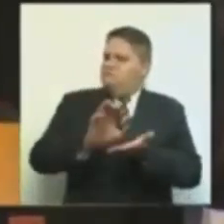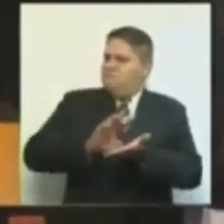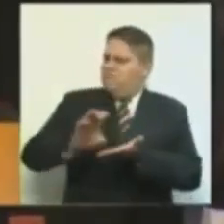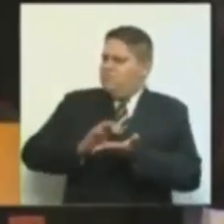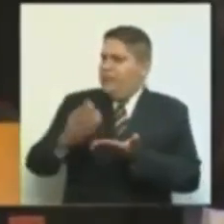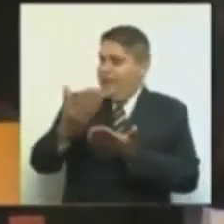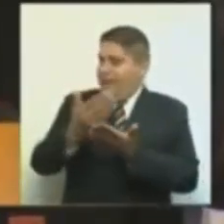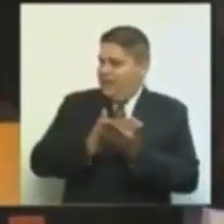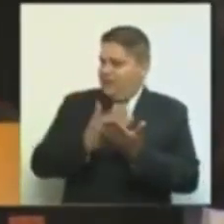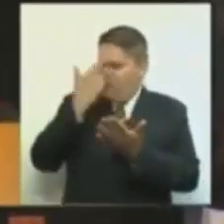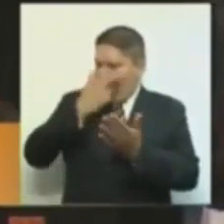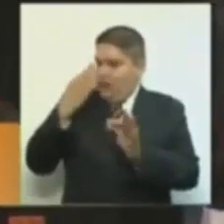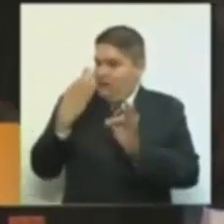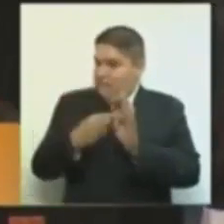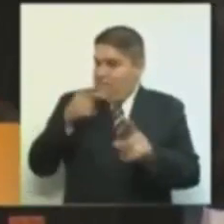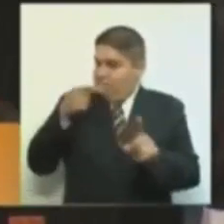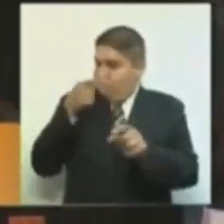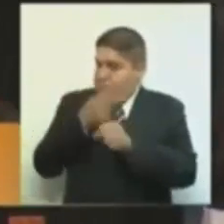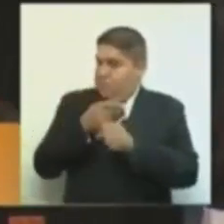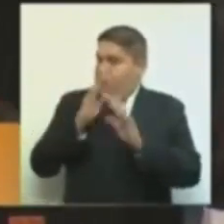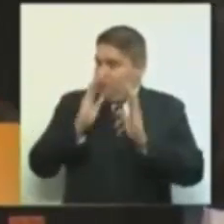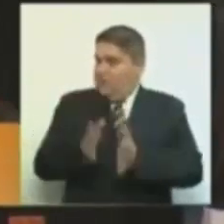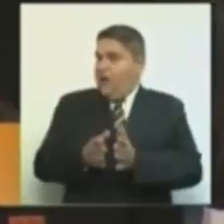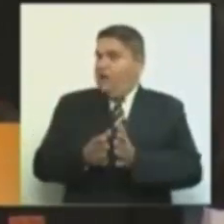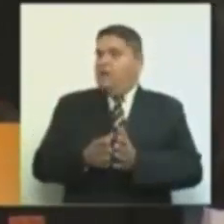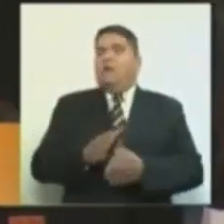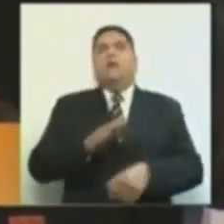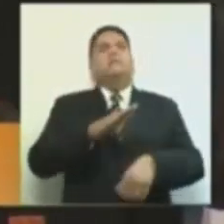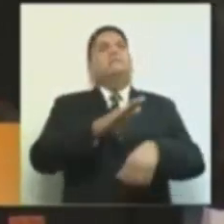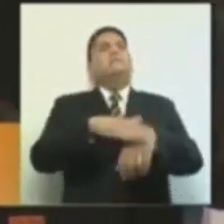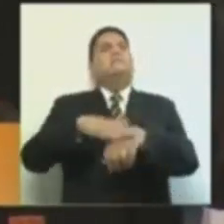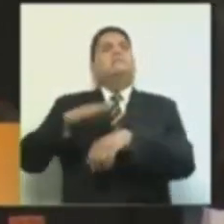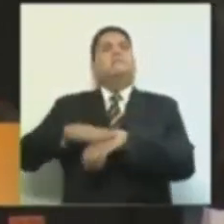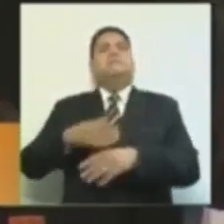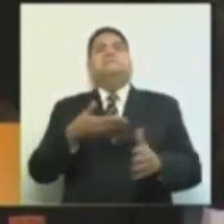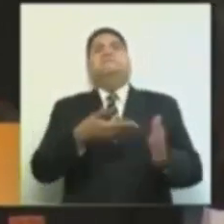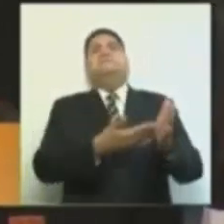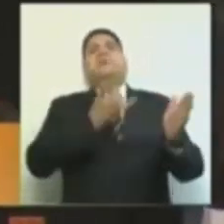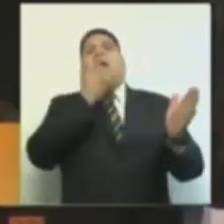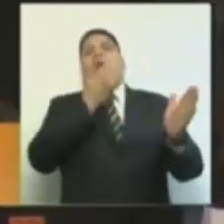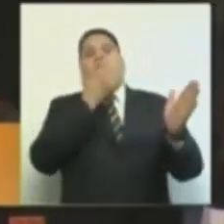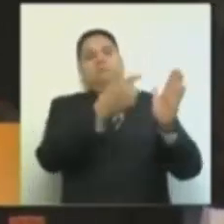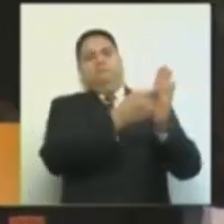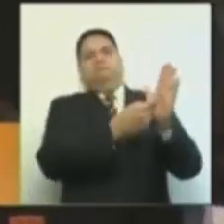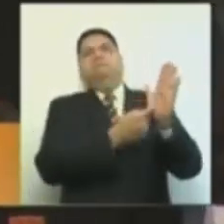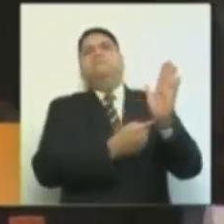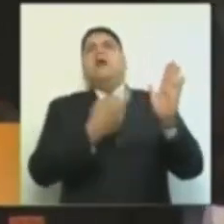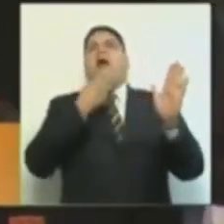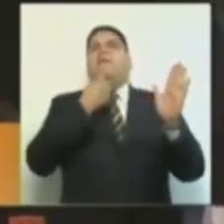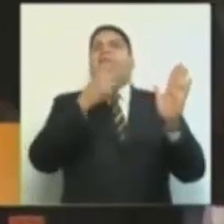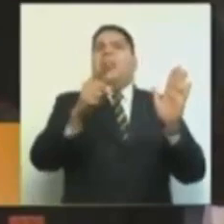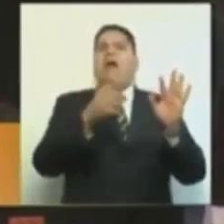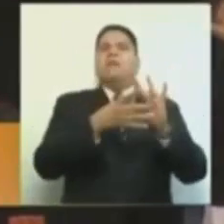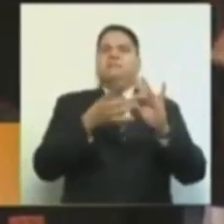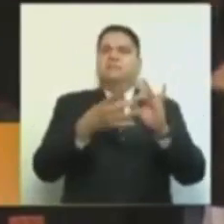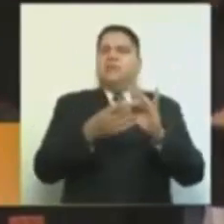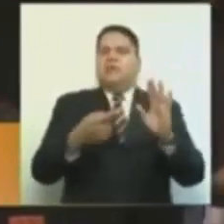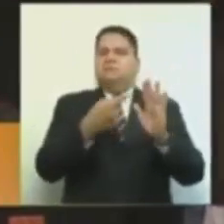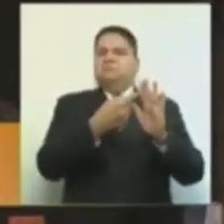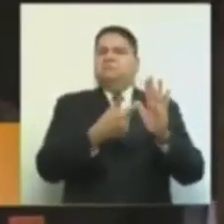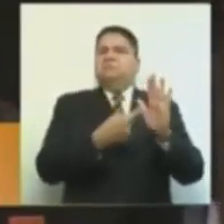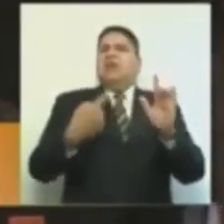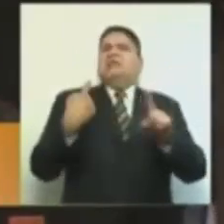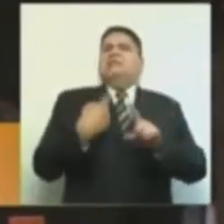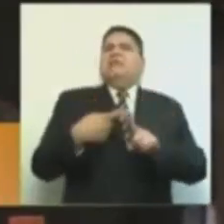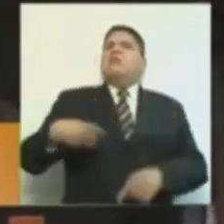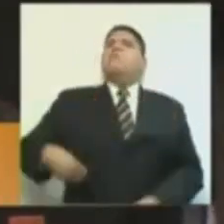a partir de ello presentar las denuncias penales por irregularidades en